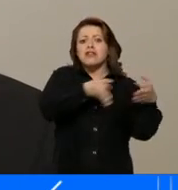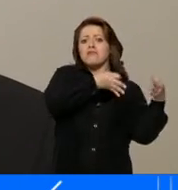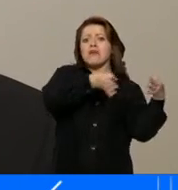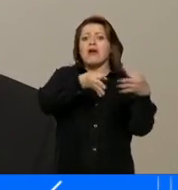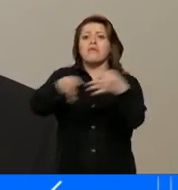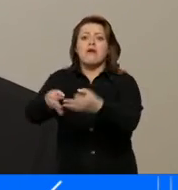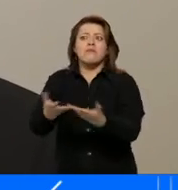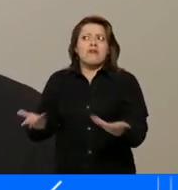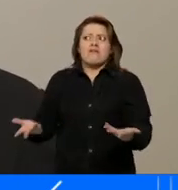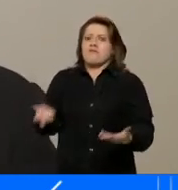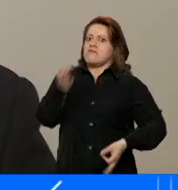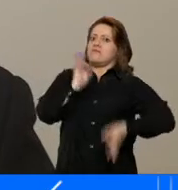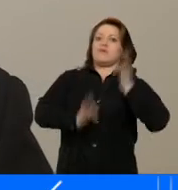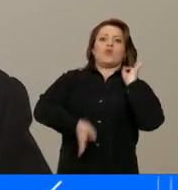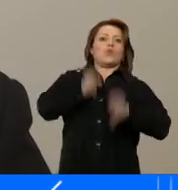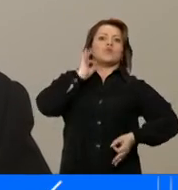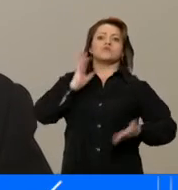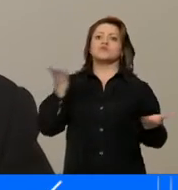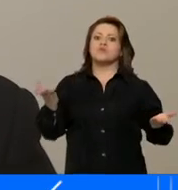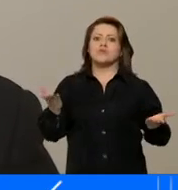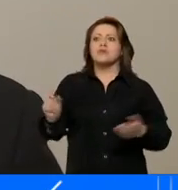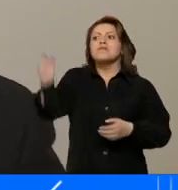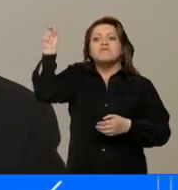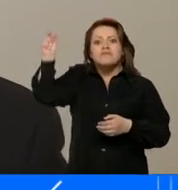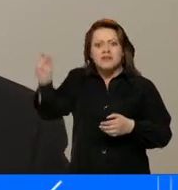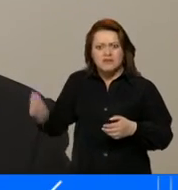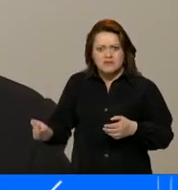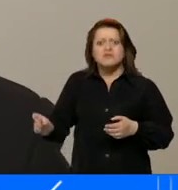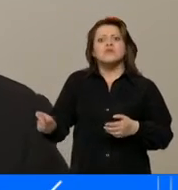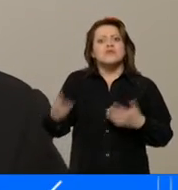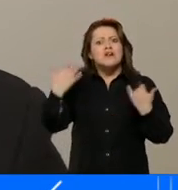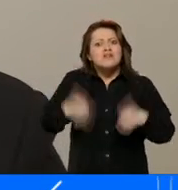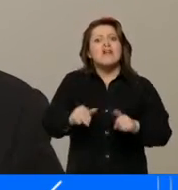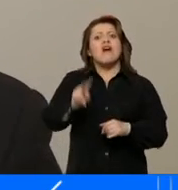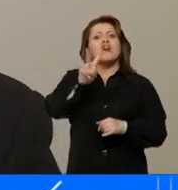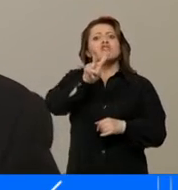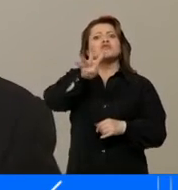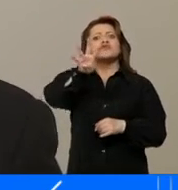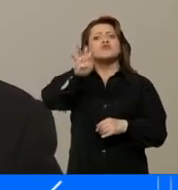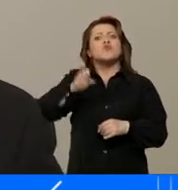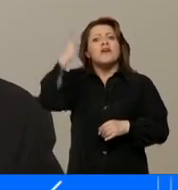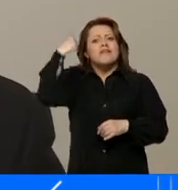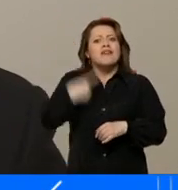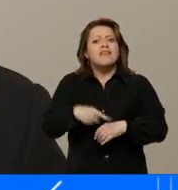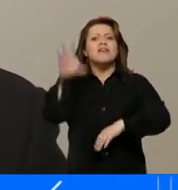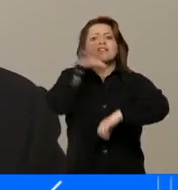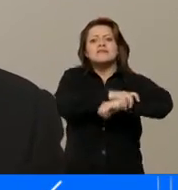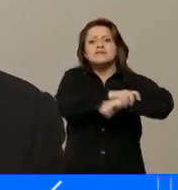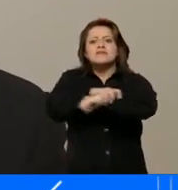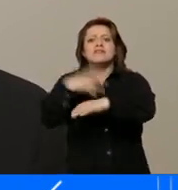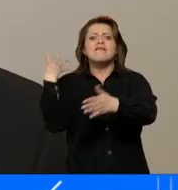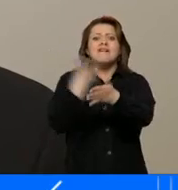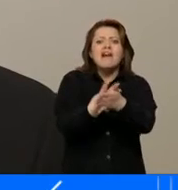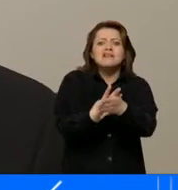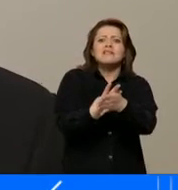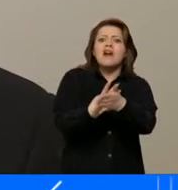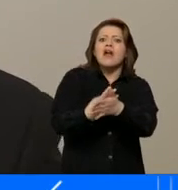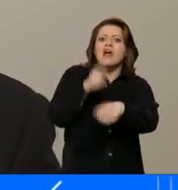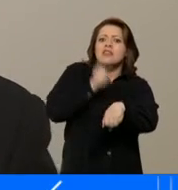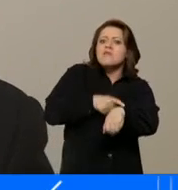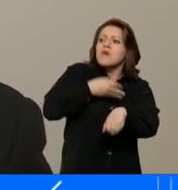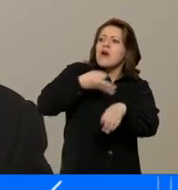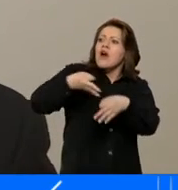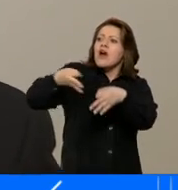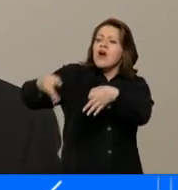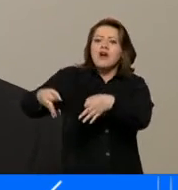dilatado injustamente porque en lo que concierne al suscrito no he presentado nunca un aplazamiento de audiencia he estado siempre pendiente y por lo tanto